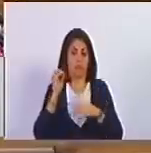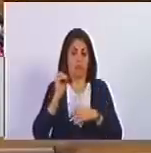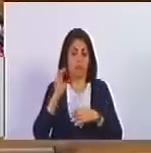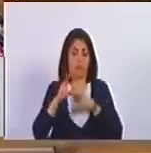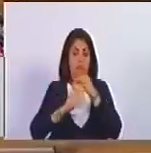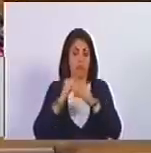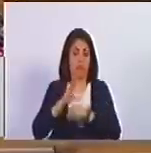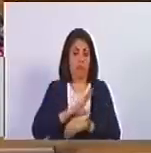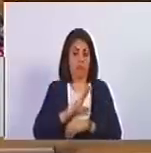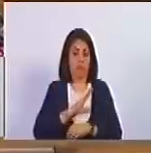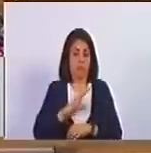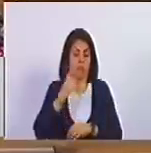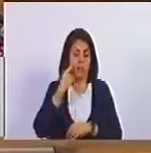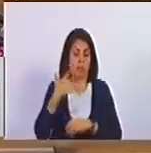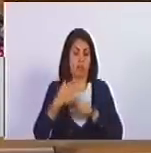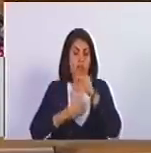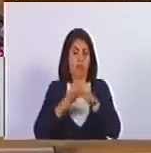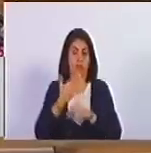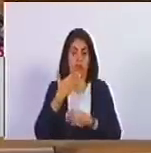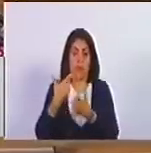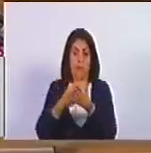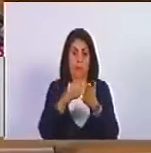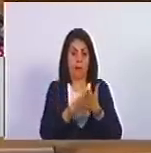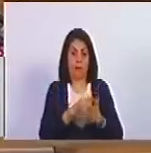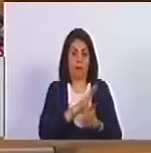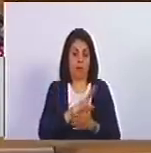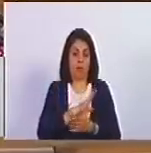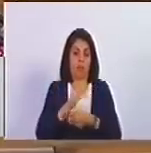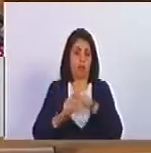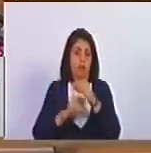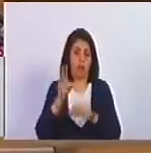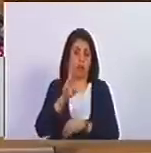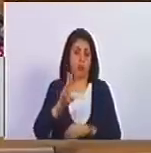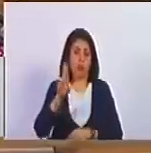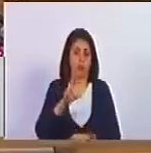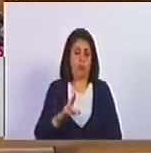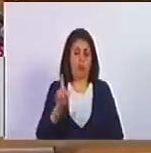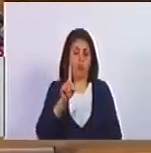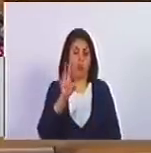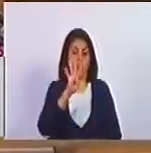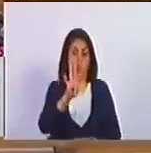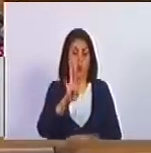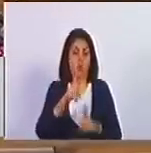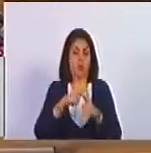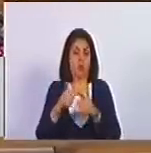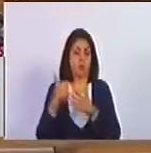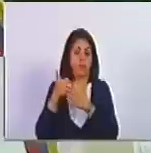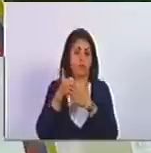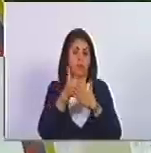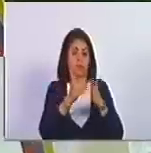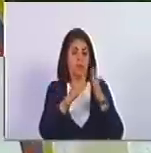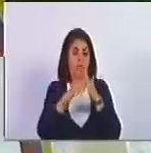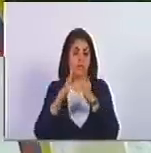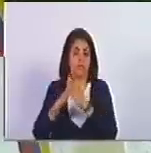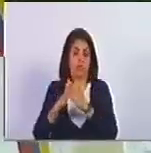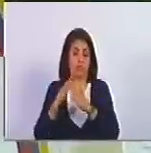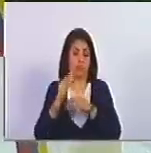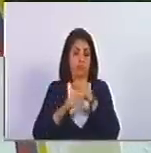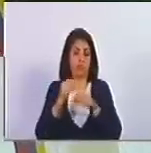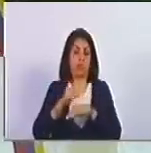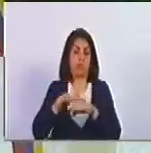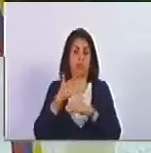de su patrimonio, ni realicen pago a título de reparto de utilidades. 4, la construcción de viviendas de interés